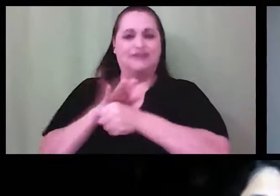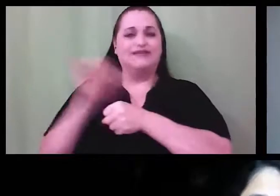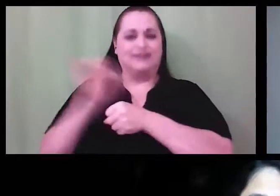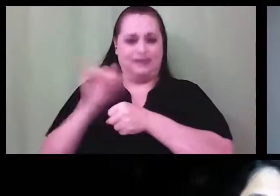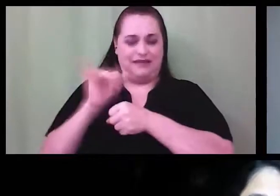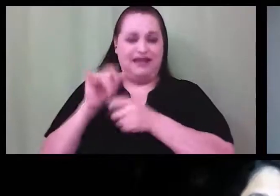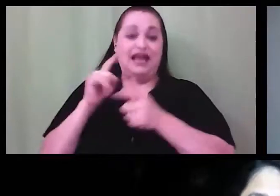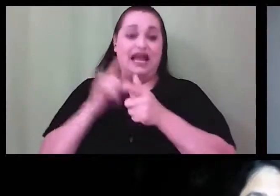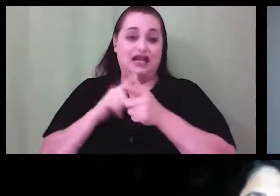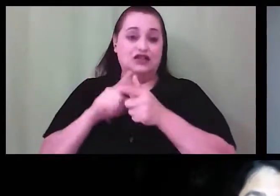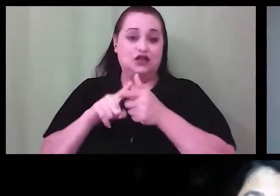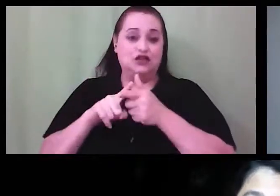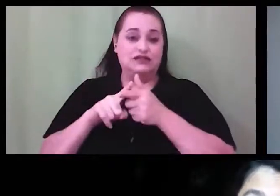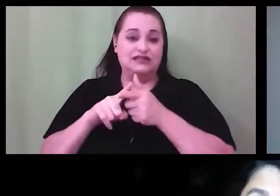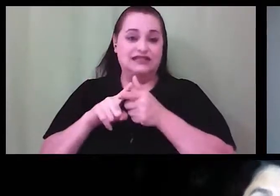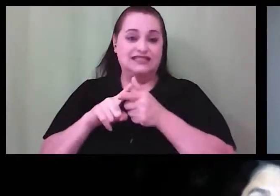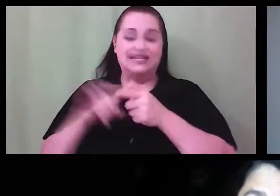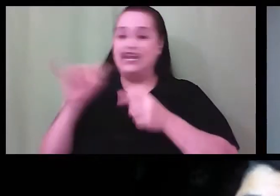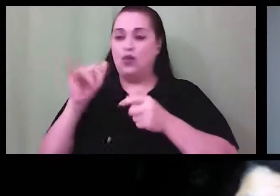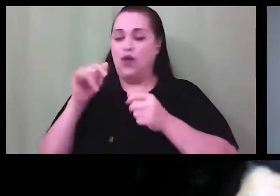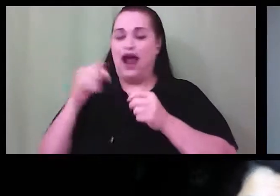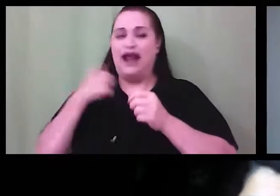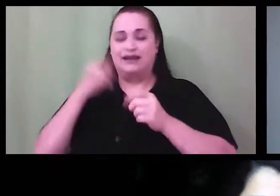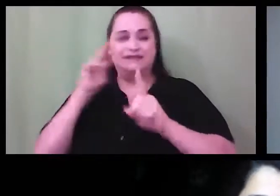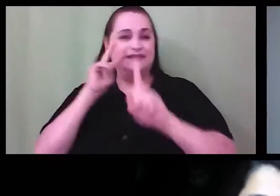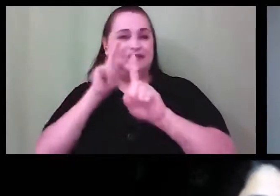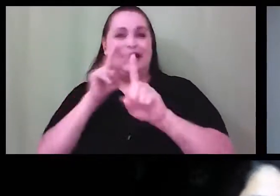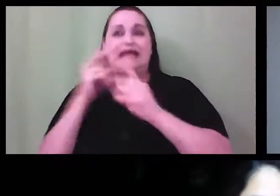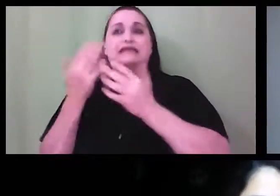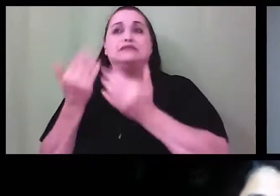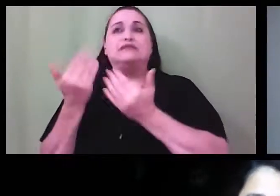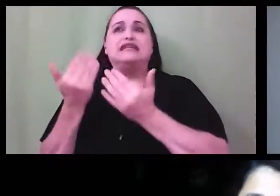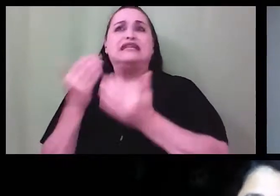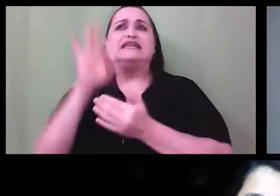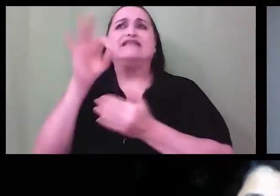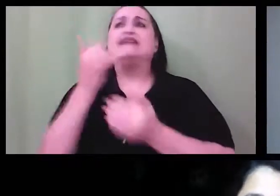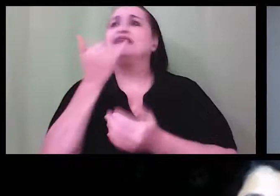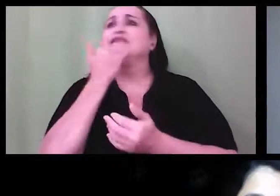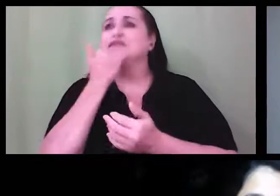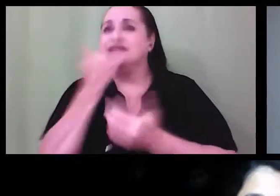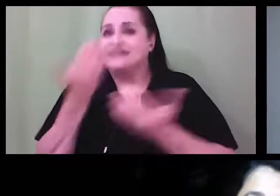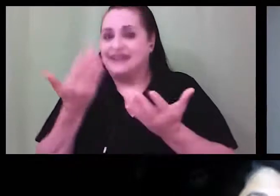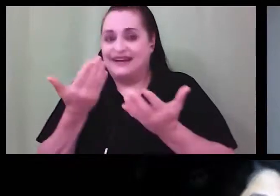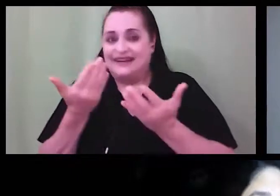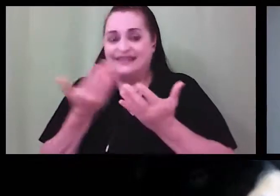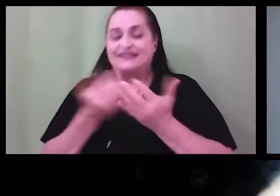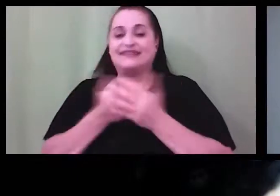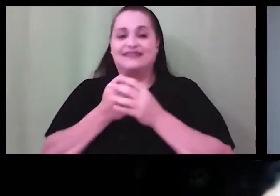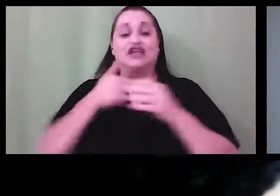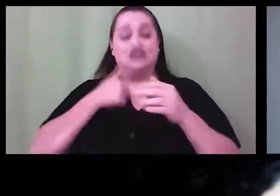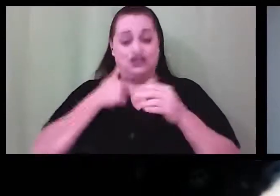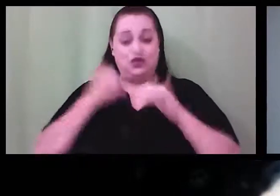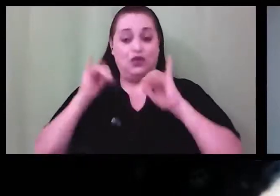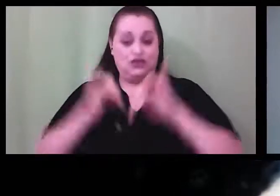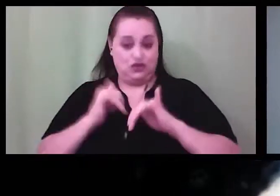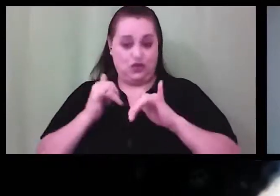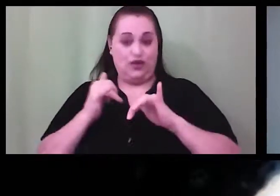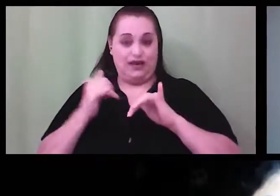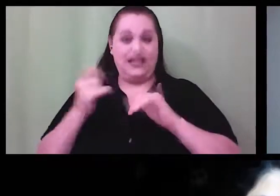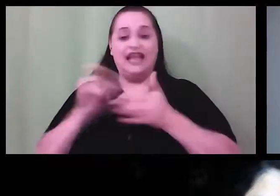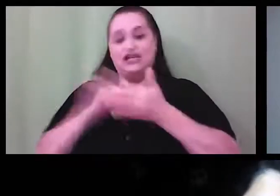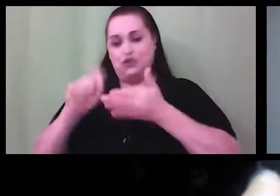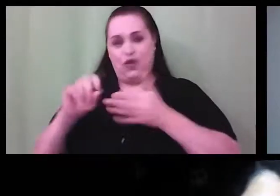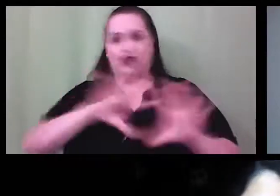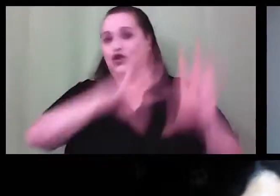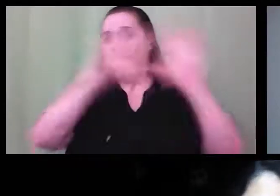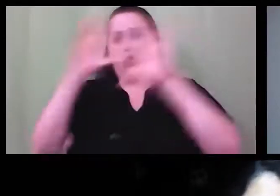Entonces es como estar con esa expectativa de qué va a pasar. yo estoy en la escuela todo el día cuando él está,